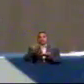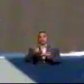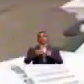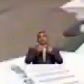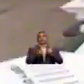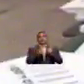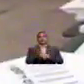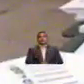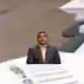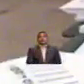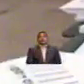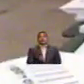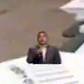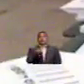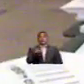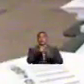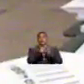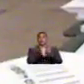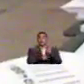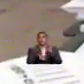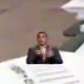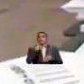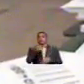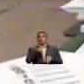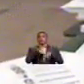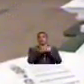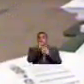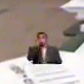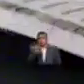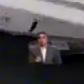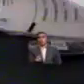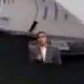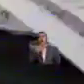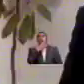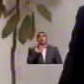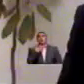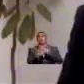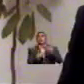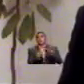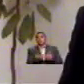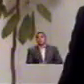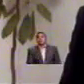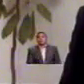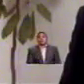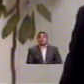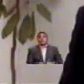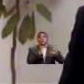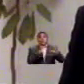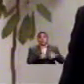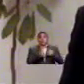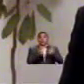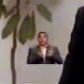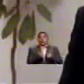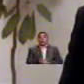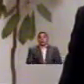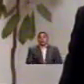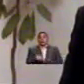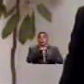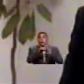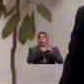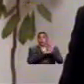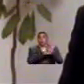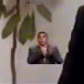las candidaturas. En cuanto a los parlamentarios andinos y asambleístas nacionales, así están los procesos. 6 candidaturas de listas